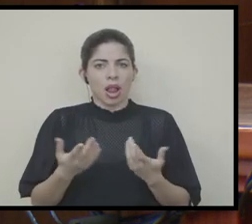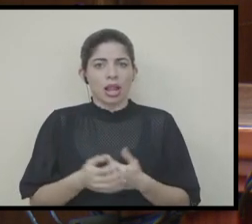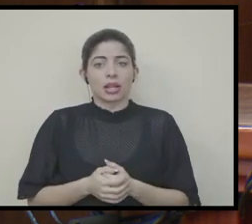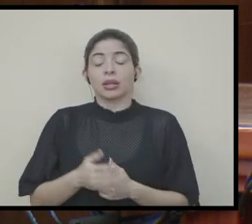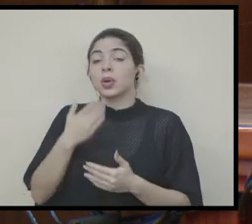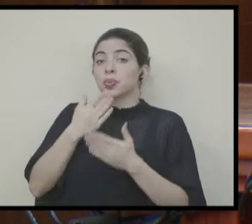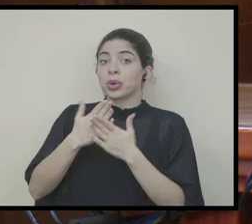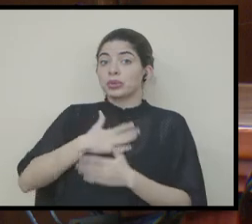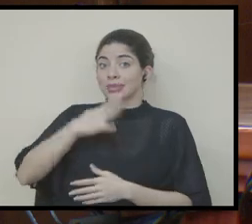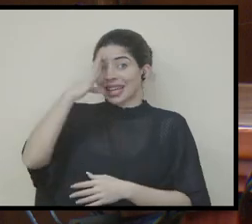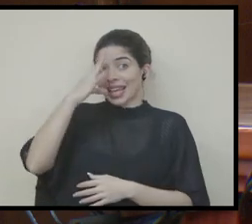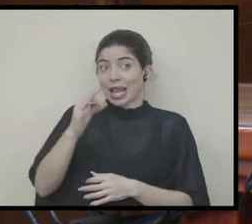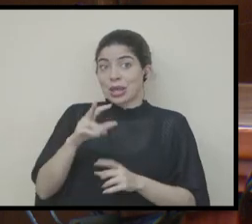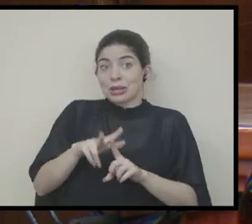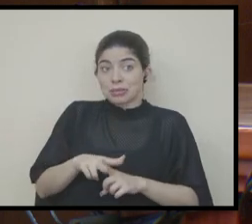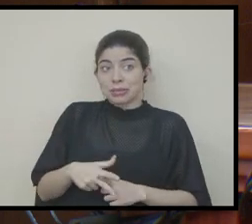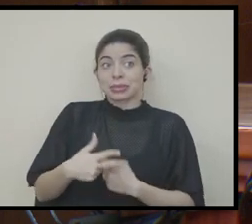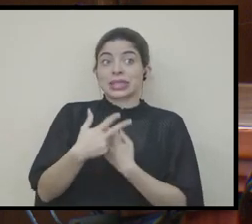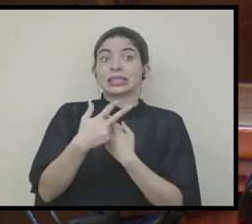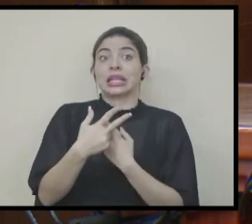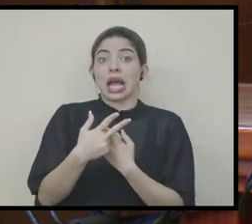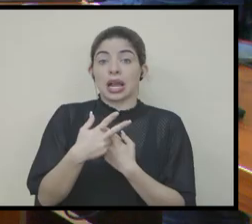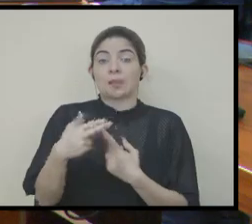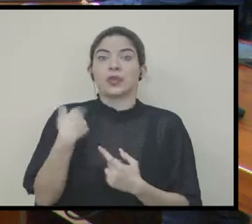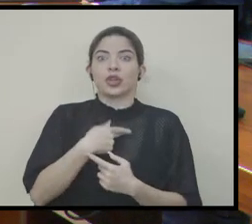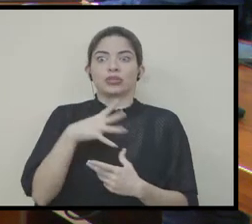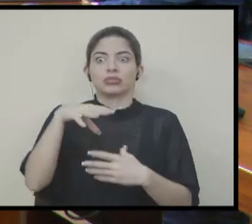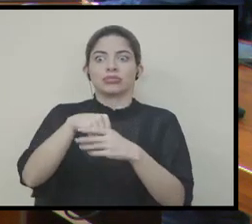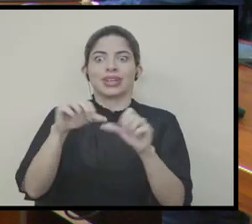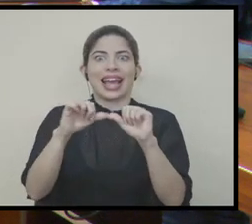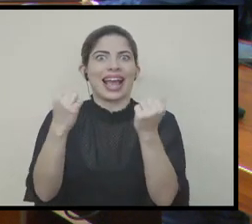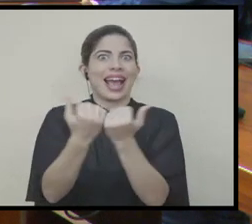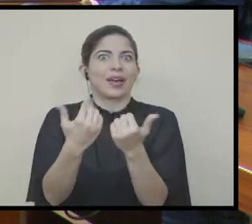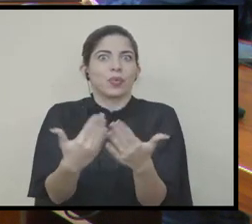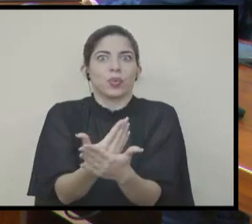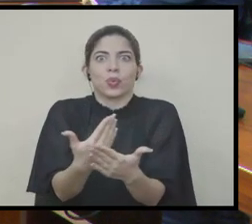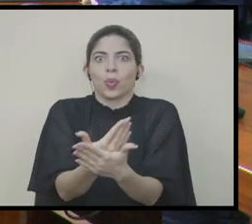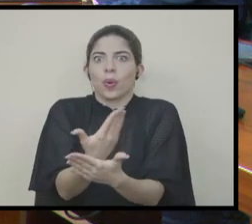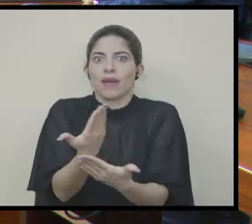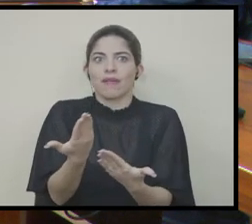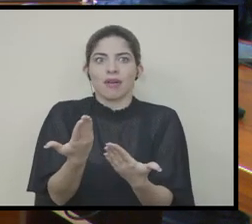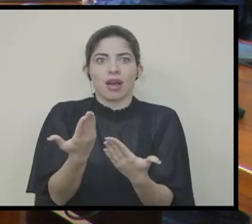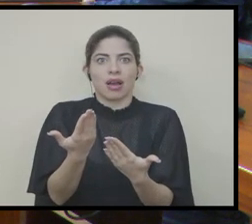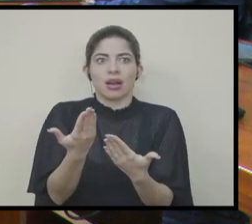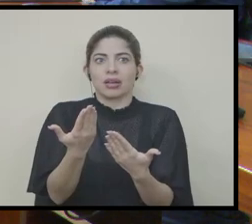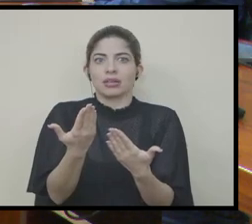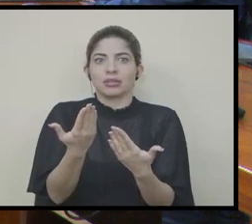Bueno, creo que para empezar nos estamos metiendo en un área completamente nueva, ¿verdad?